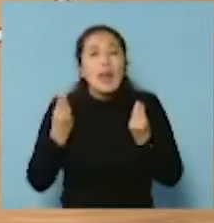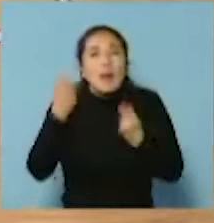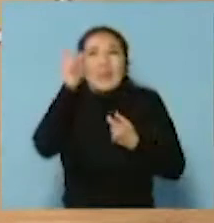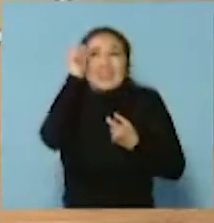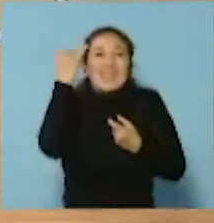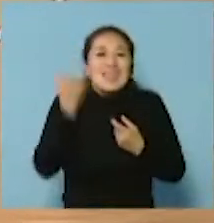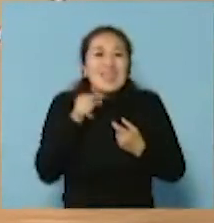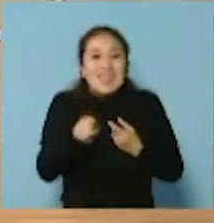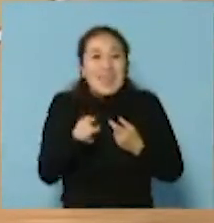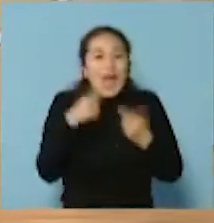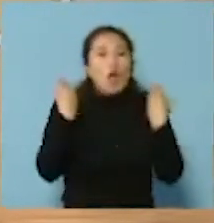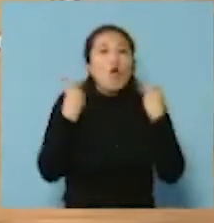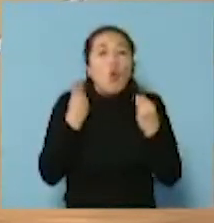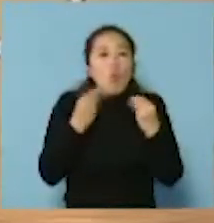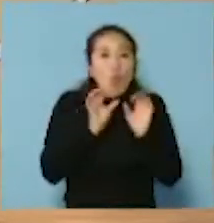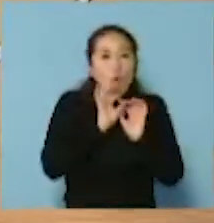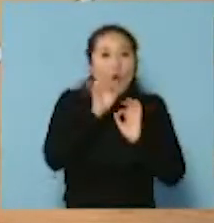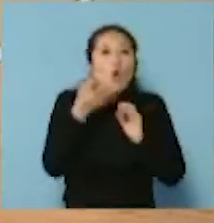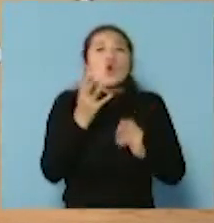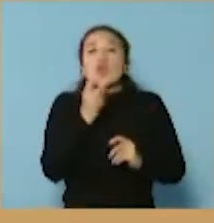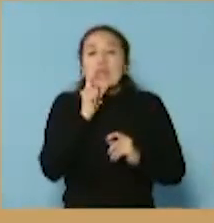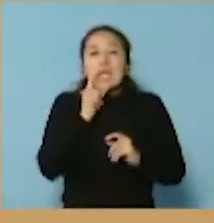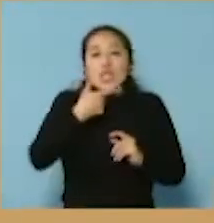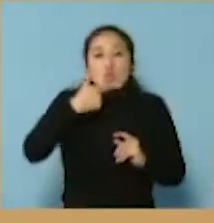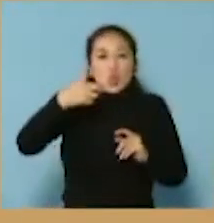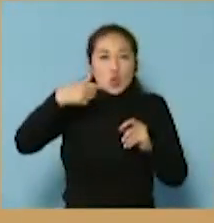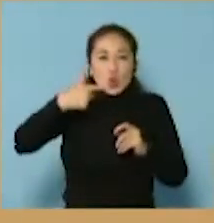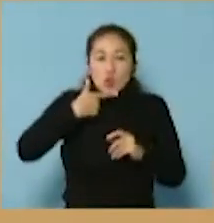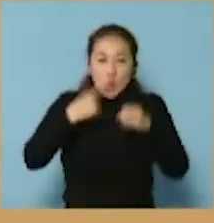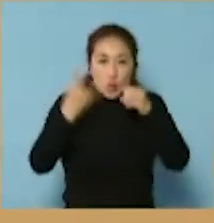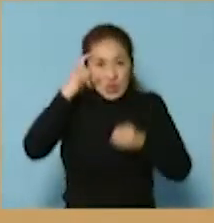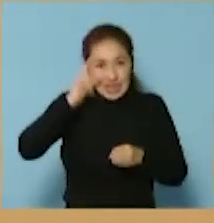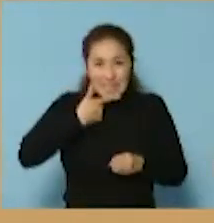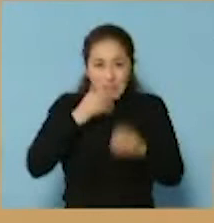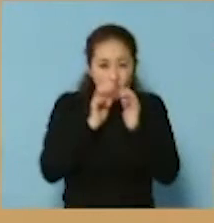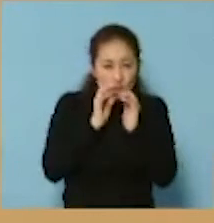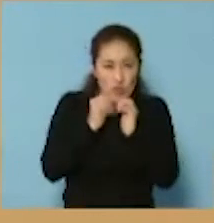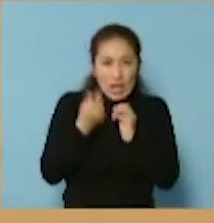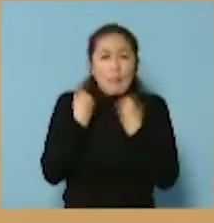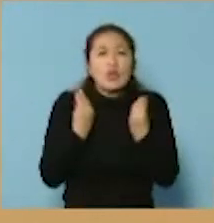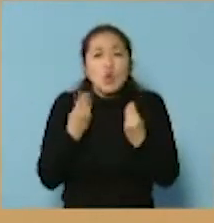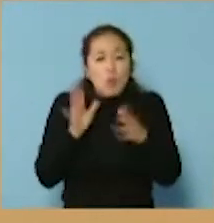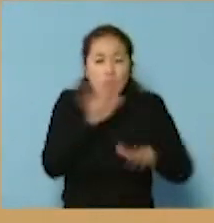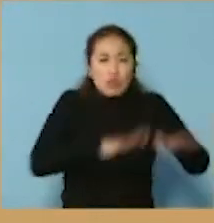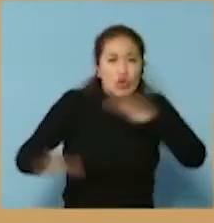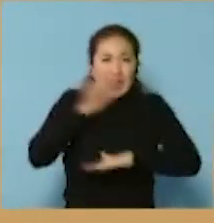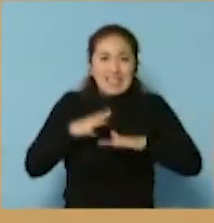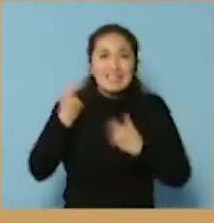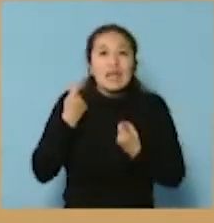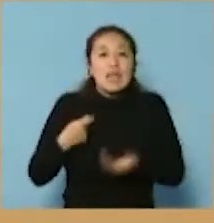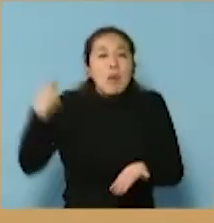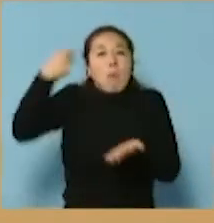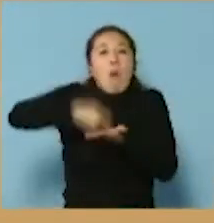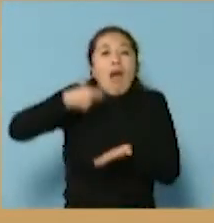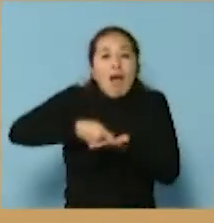suscribe sus que si lo quieren pasar por cinco pero ver de qué manera es más viable que puedan invertir y hacer el